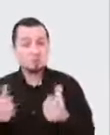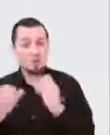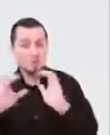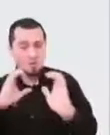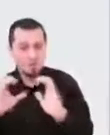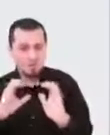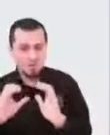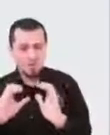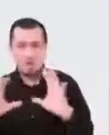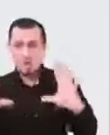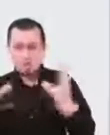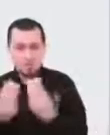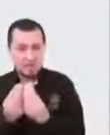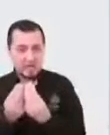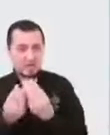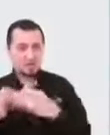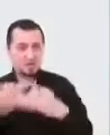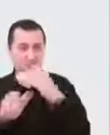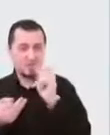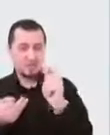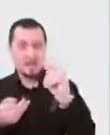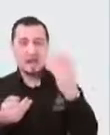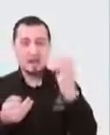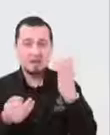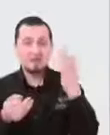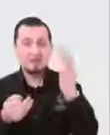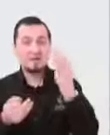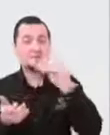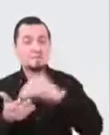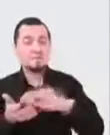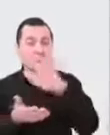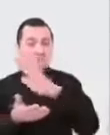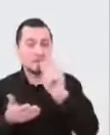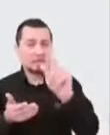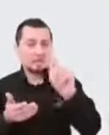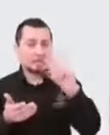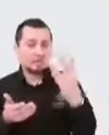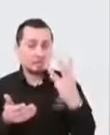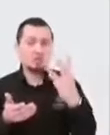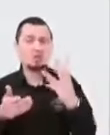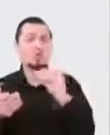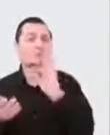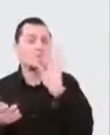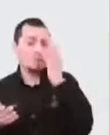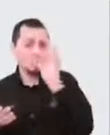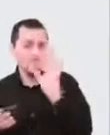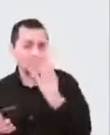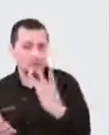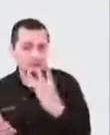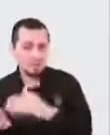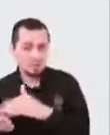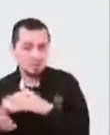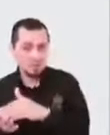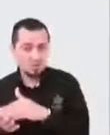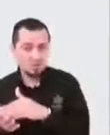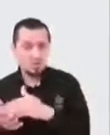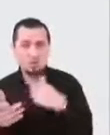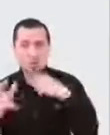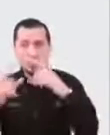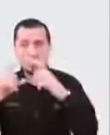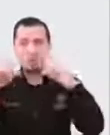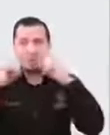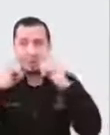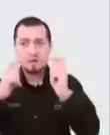en comunicación en total en este periodo de enero a marzo 73.5 cuando en realidad hemos gastado sobre 43 millones me voy a poner